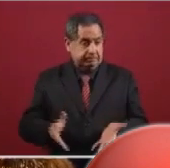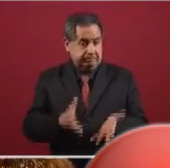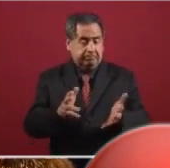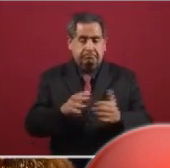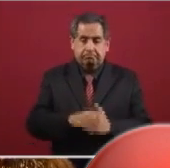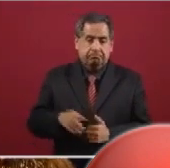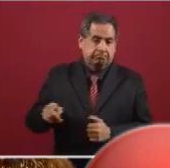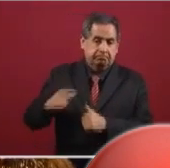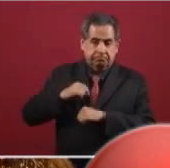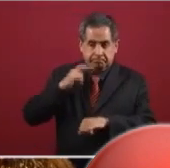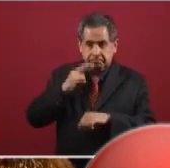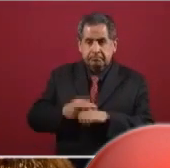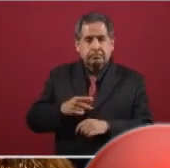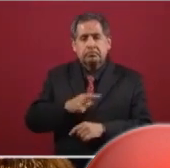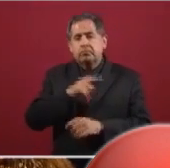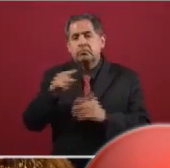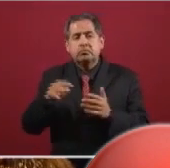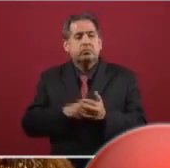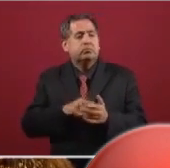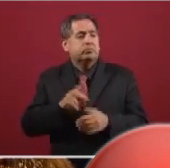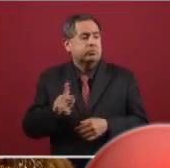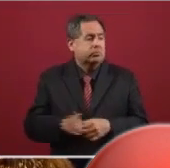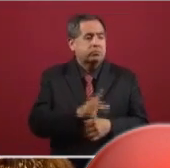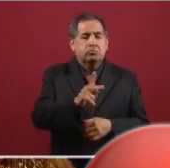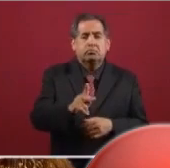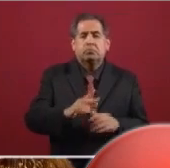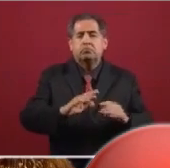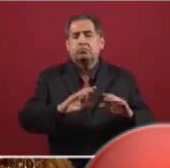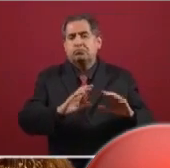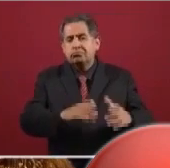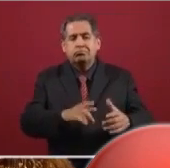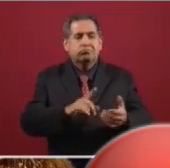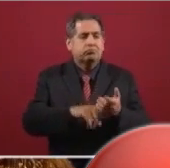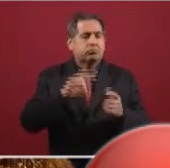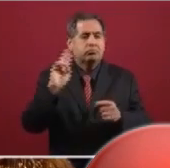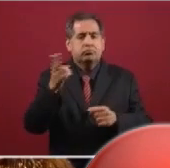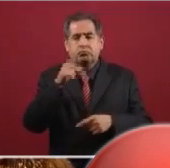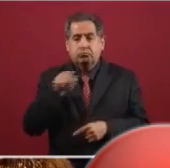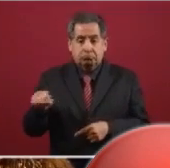en barrios, en pueblos, en universidades.